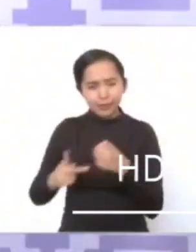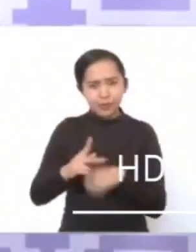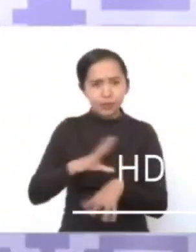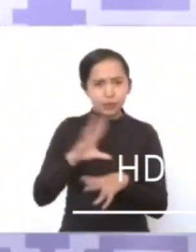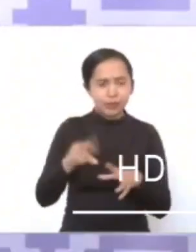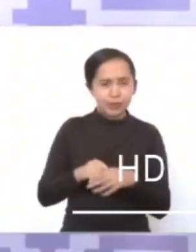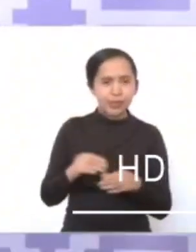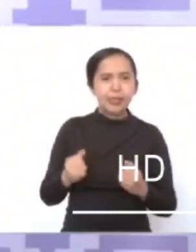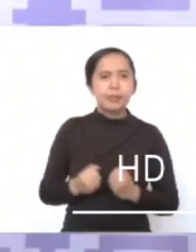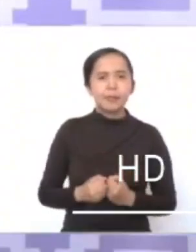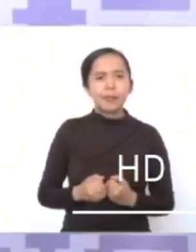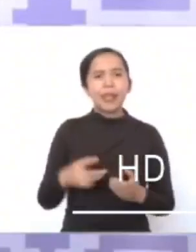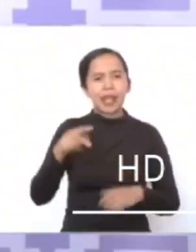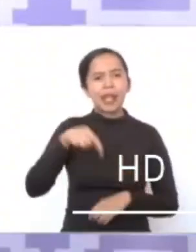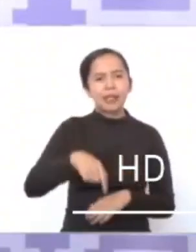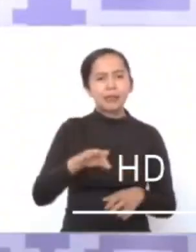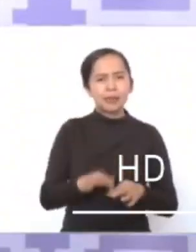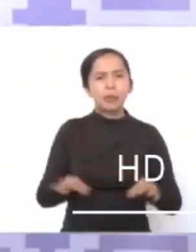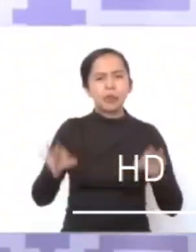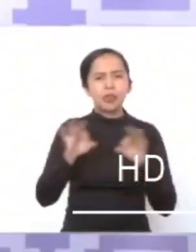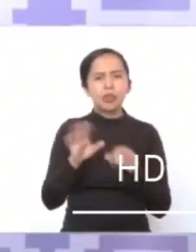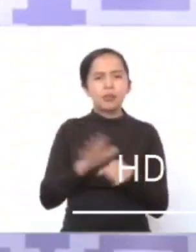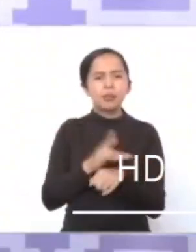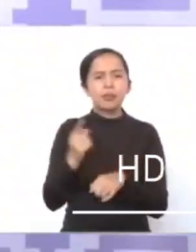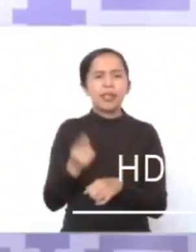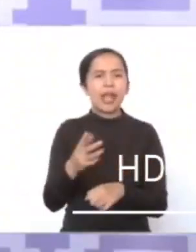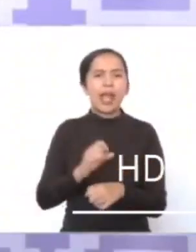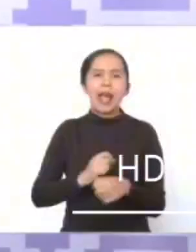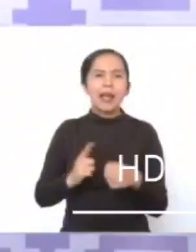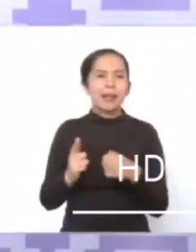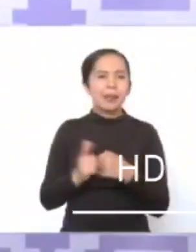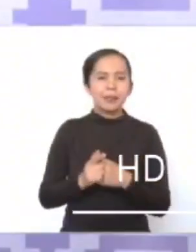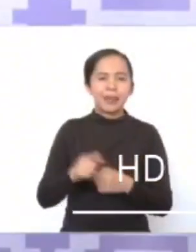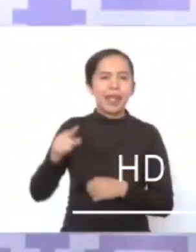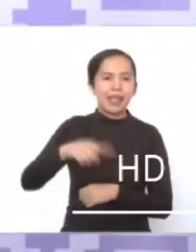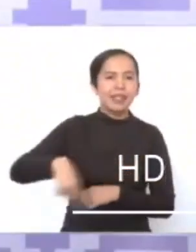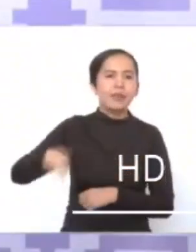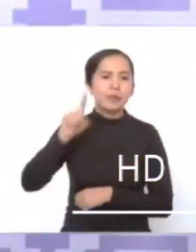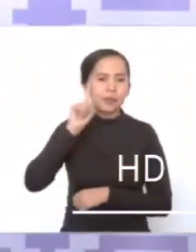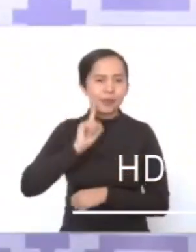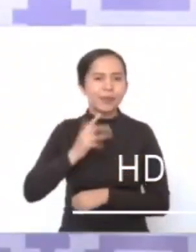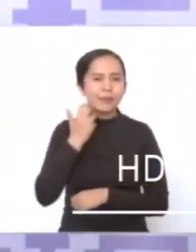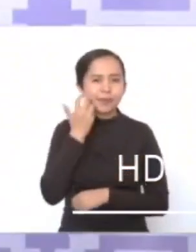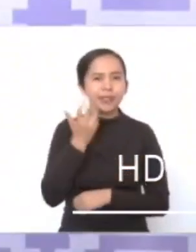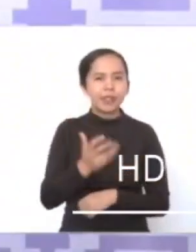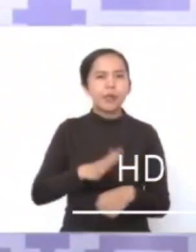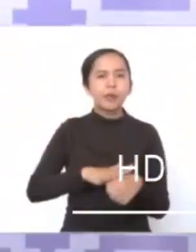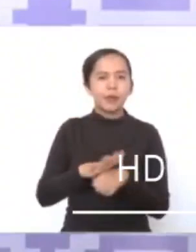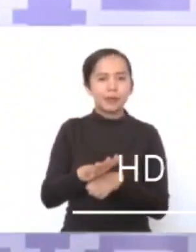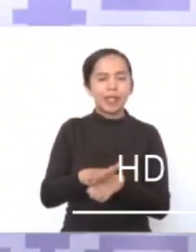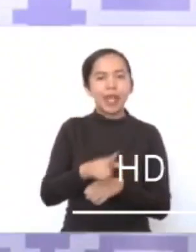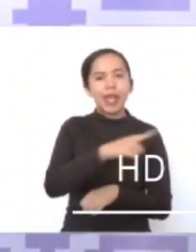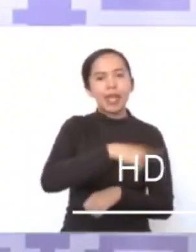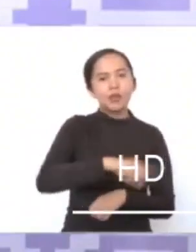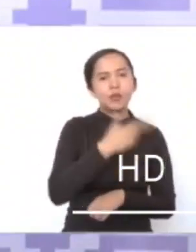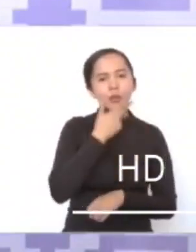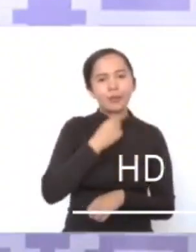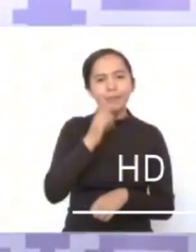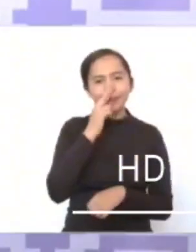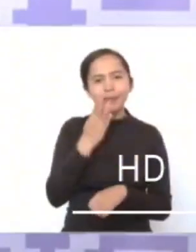esta campaña es importante porque reivindica algo fundamental que las mujeres plantean, y es la responsabilidad de los